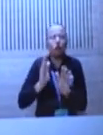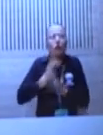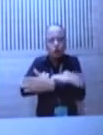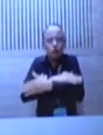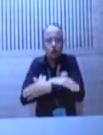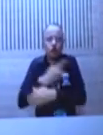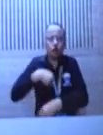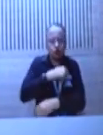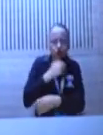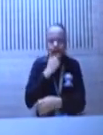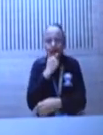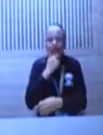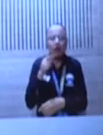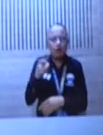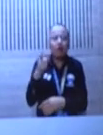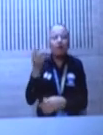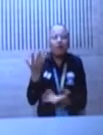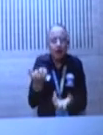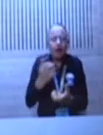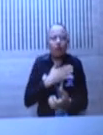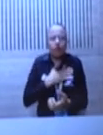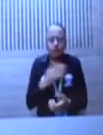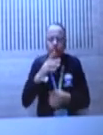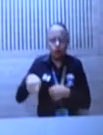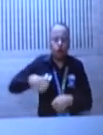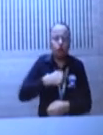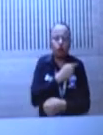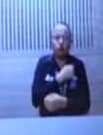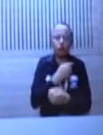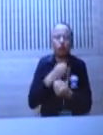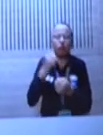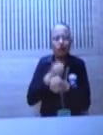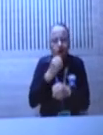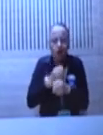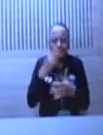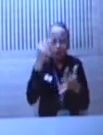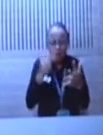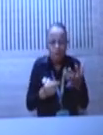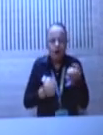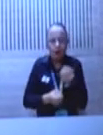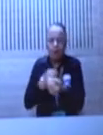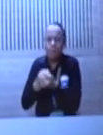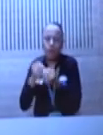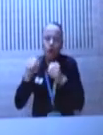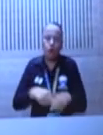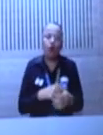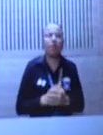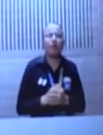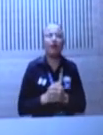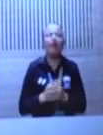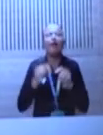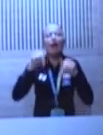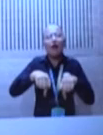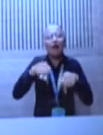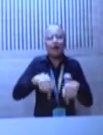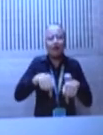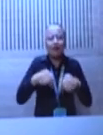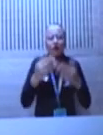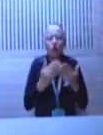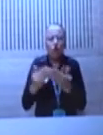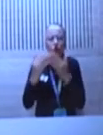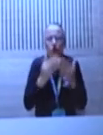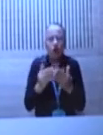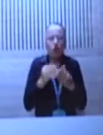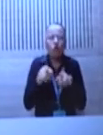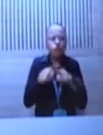personal los jóvenes tienen hoy problema de depresión de consumo de drogas y no hay Cómo tener un psicólogo enado colegio pueden tener estudiantes en práctica nuestros para que vayan a hacer